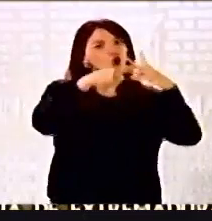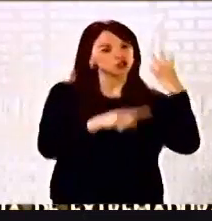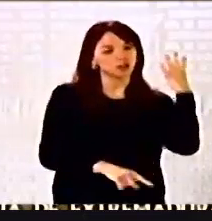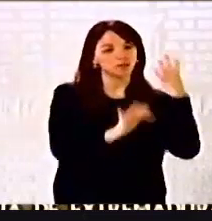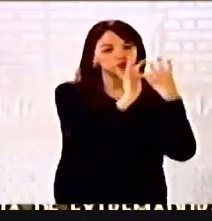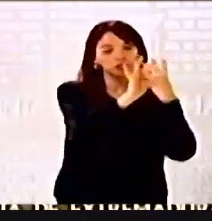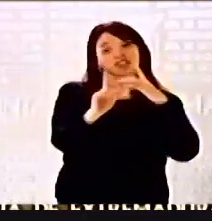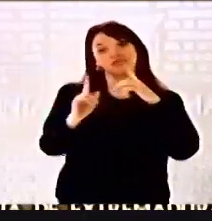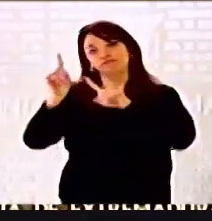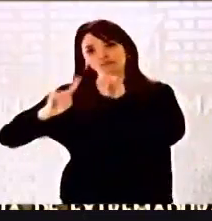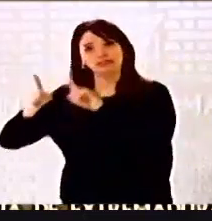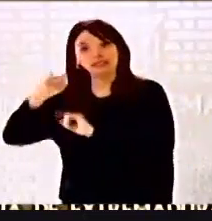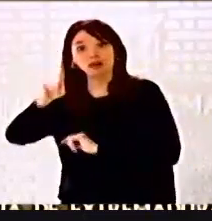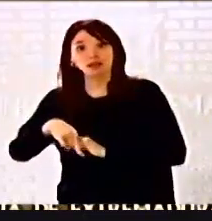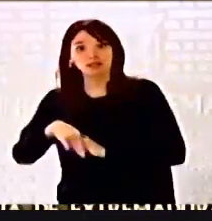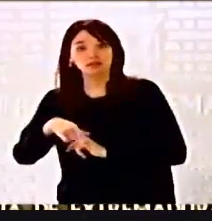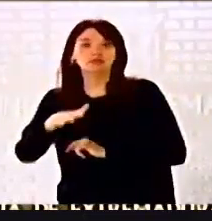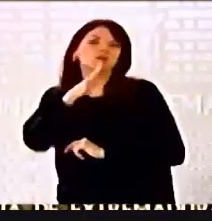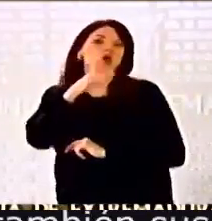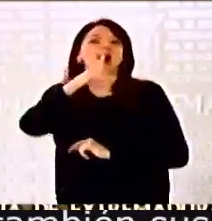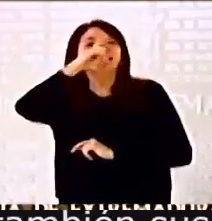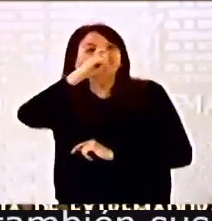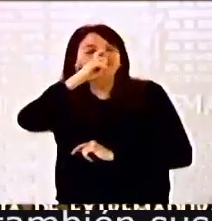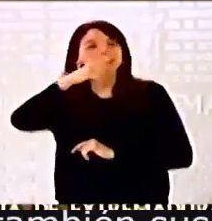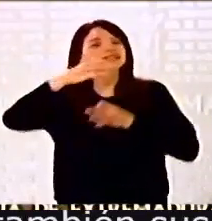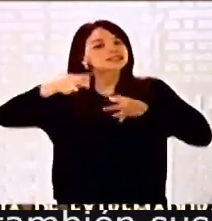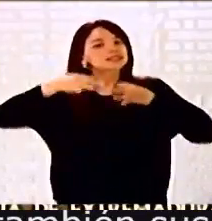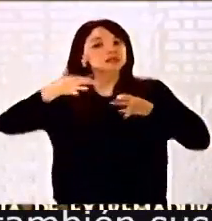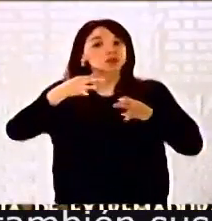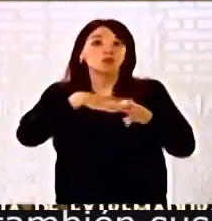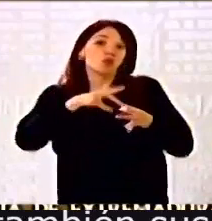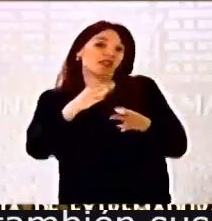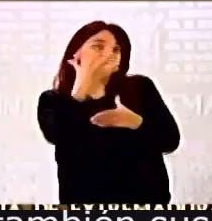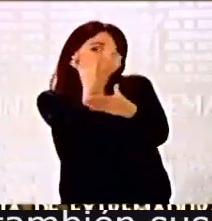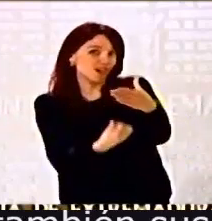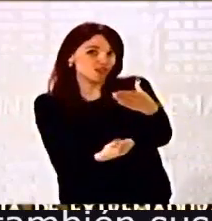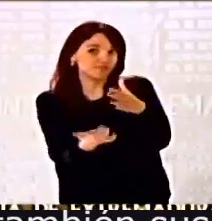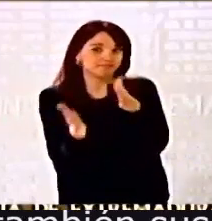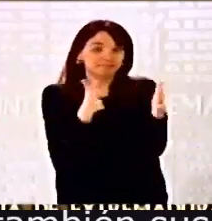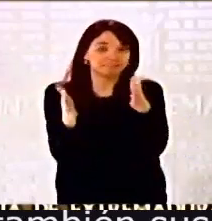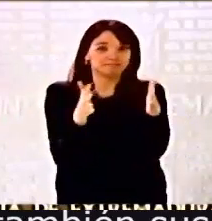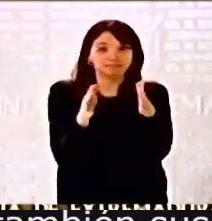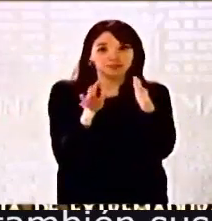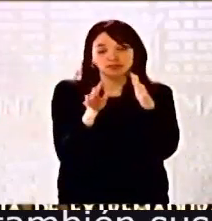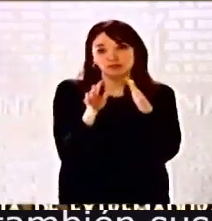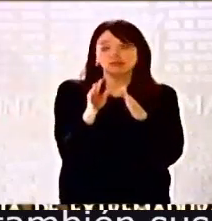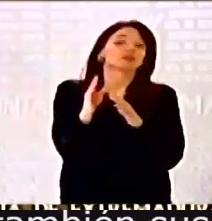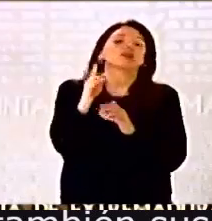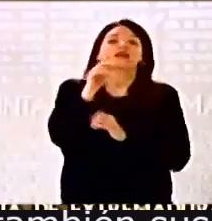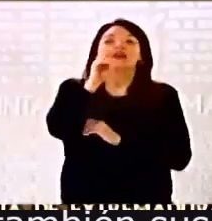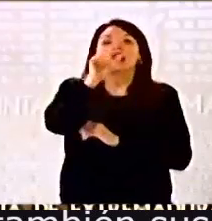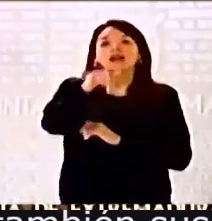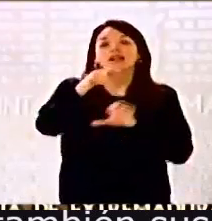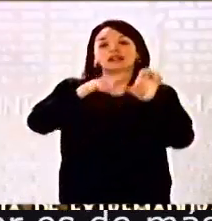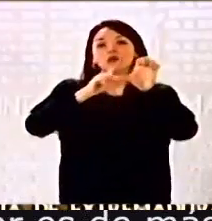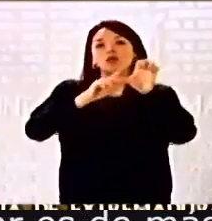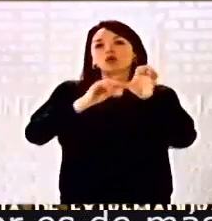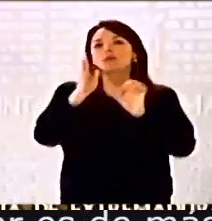una encuesta que tiene, acuérdate que siempre hablamos de que el margen de error en el que se mueve la encuesta es del más o menos 5% y en Extremadura nos afecta